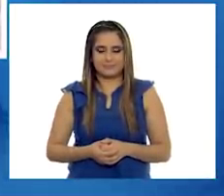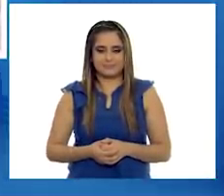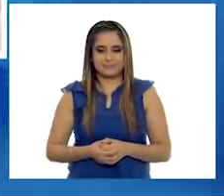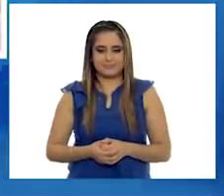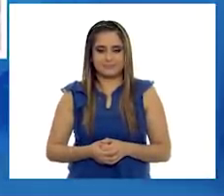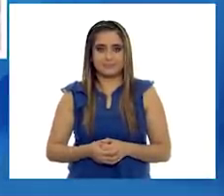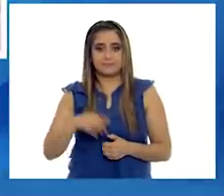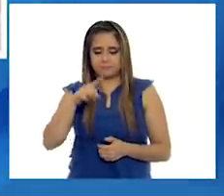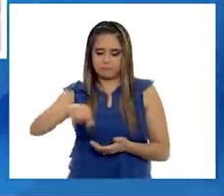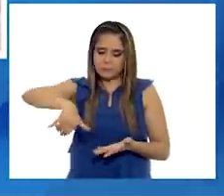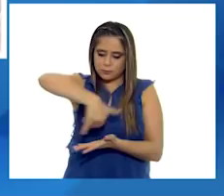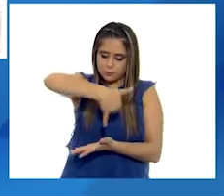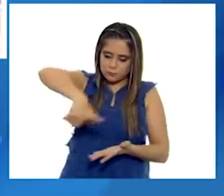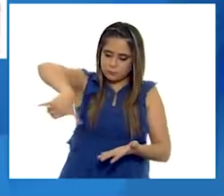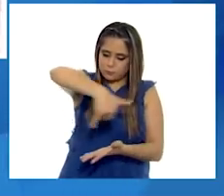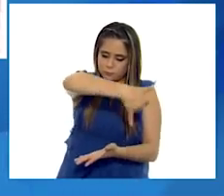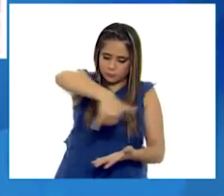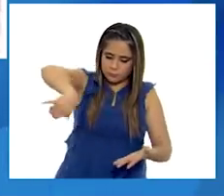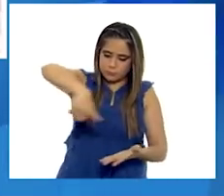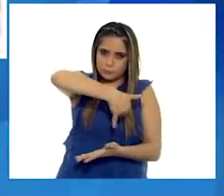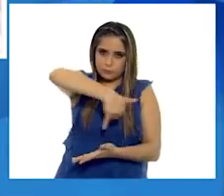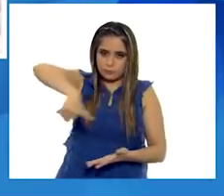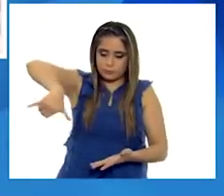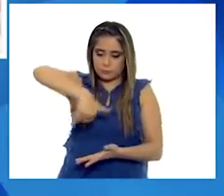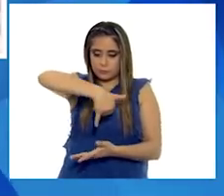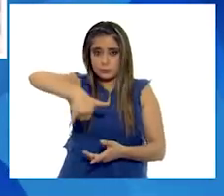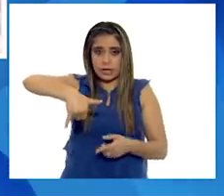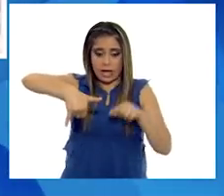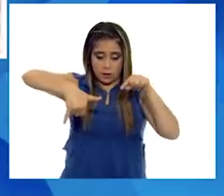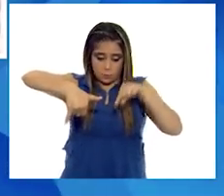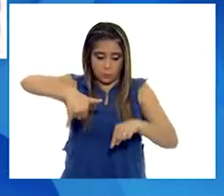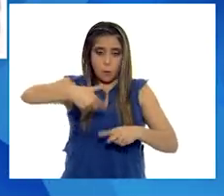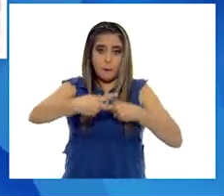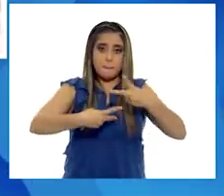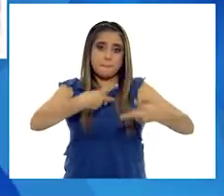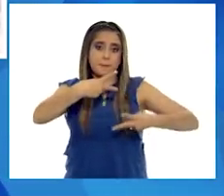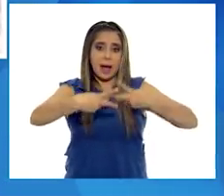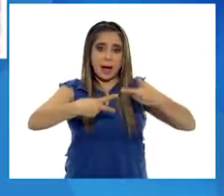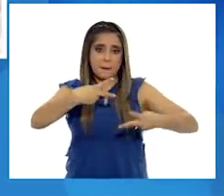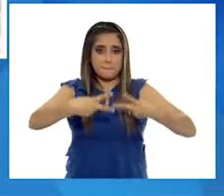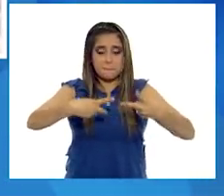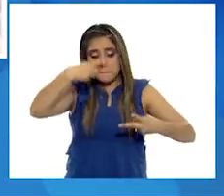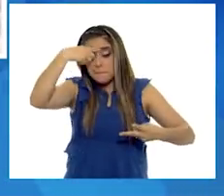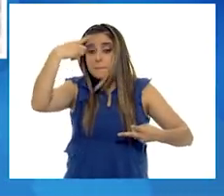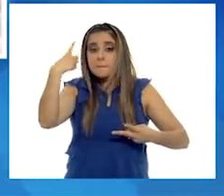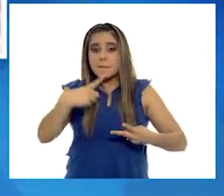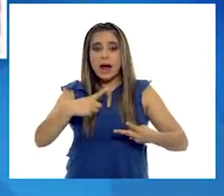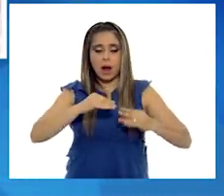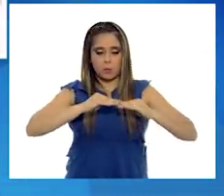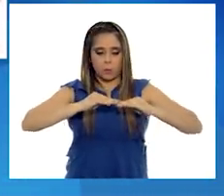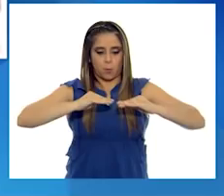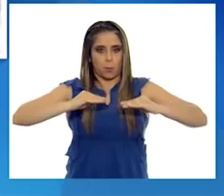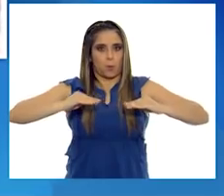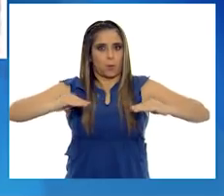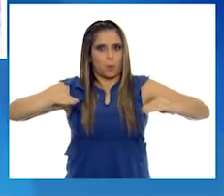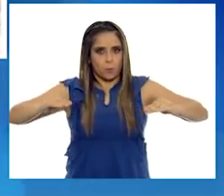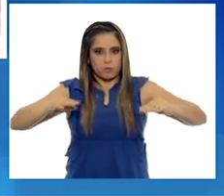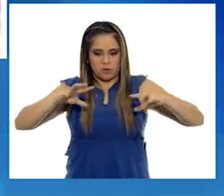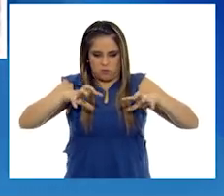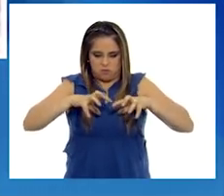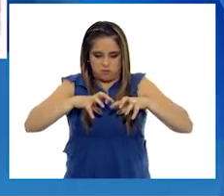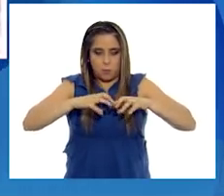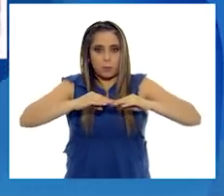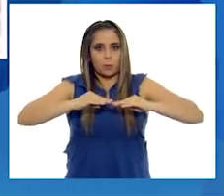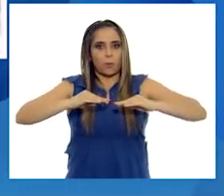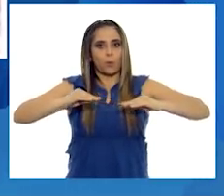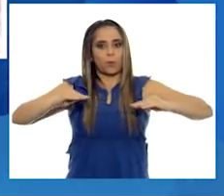Cuando estamos planchando se genera un vapor que permite desarrugar la ropa o las prendas. Se puede observar que dentro